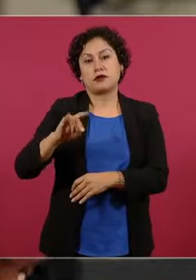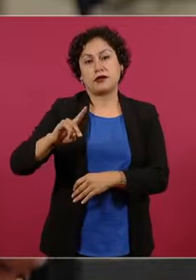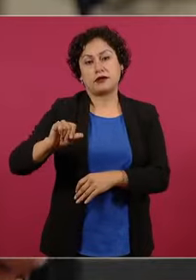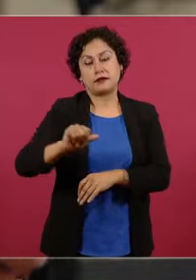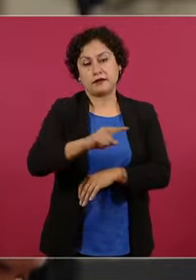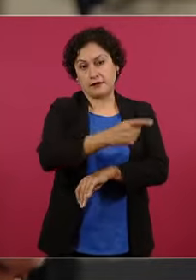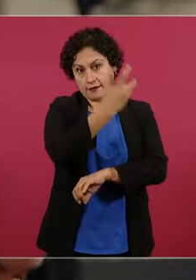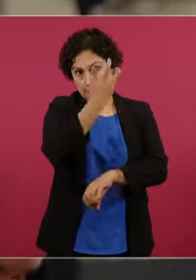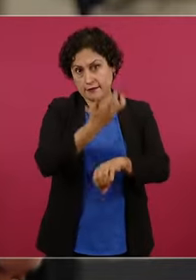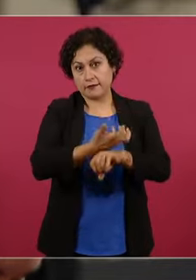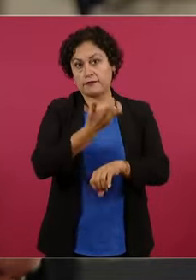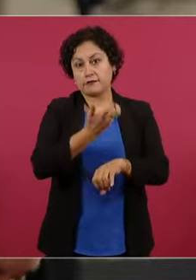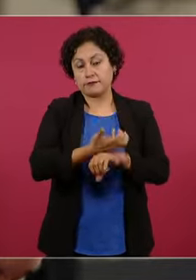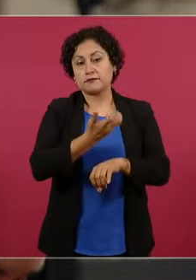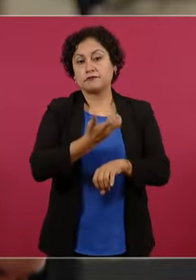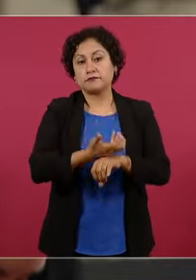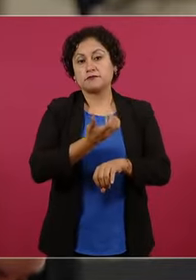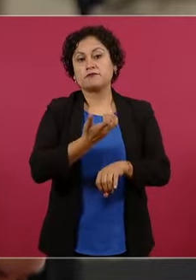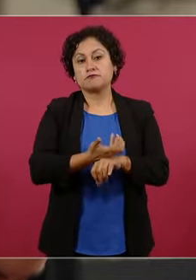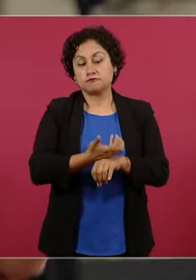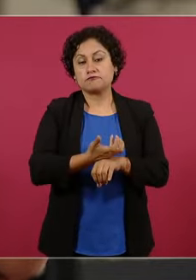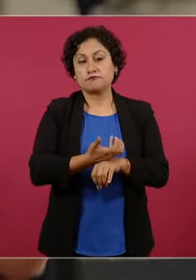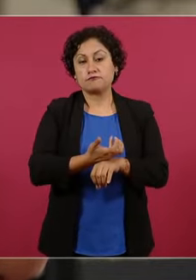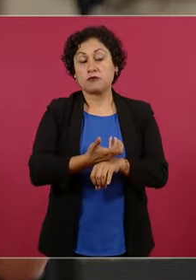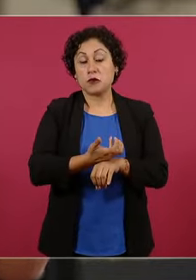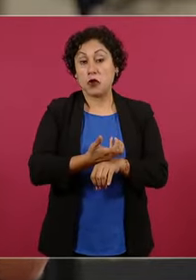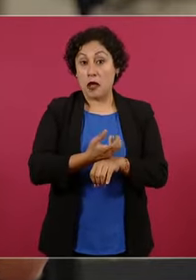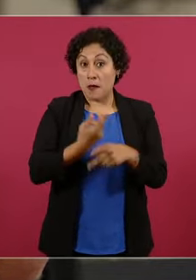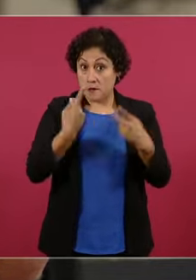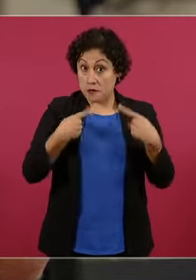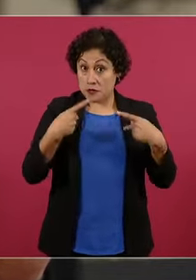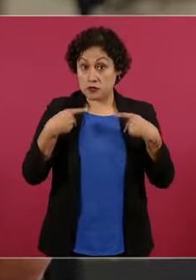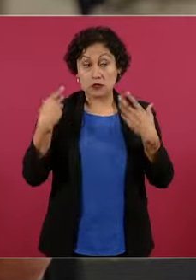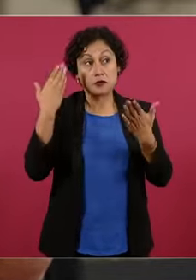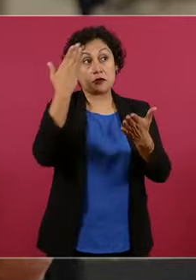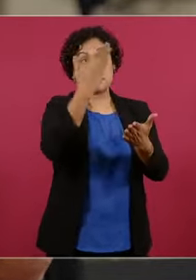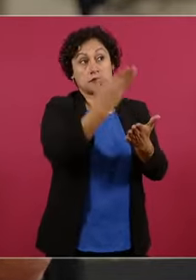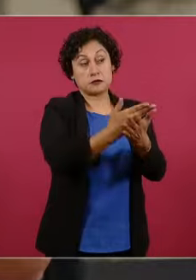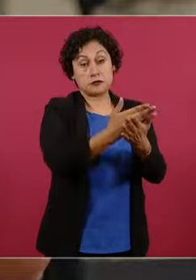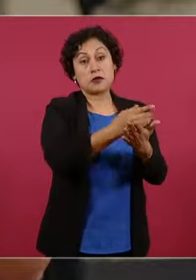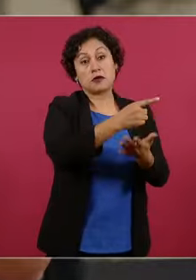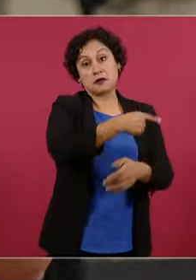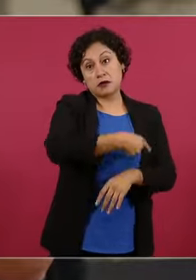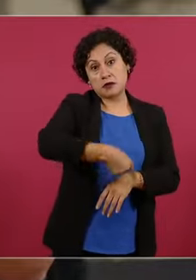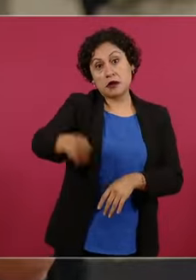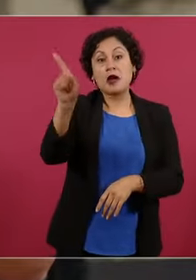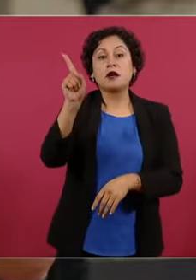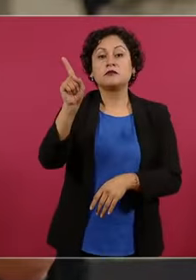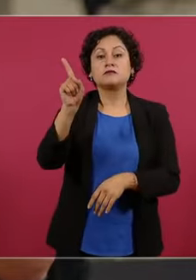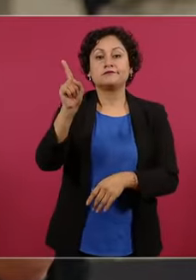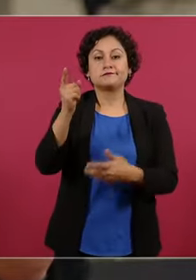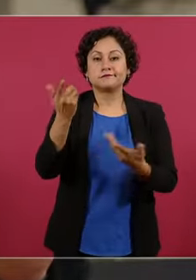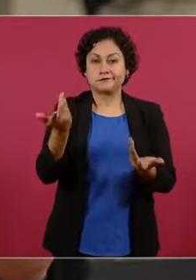los personas que asisten a este lugar, pues las gracias, señor presidente. Pudimos constatar algunos